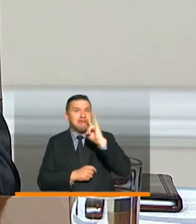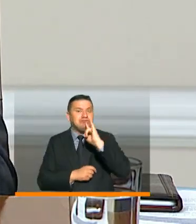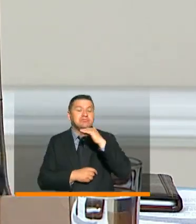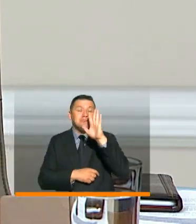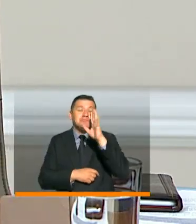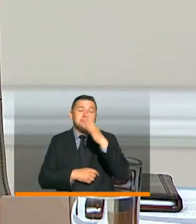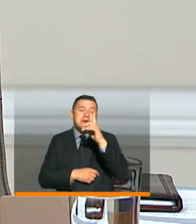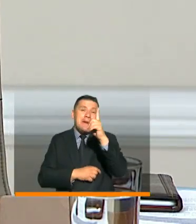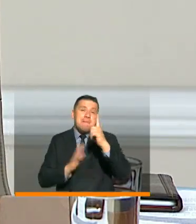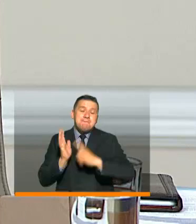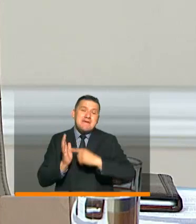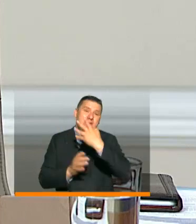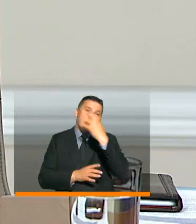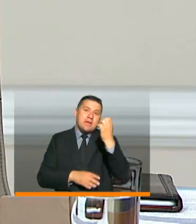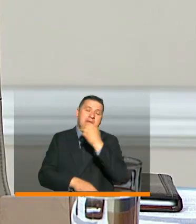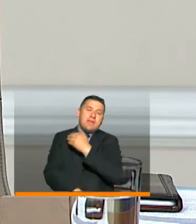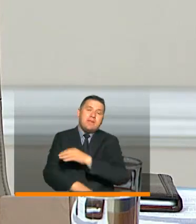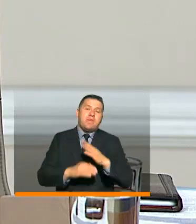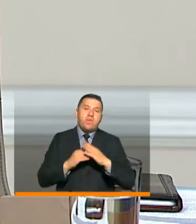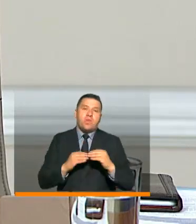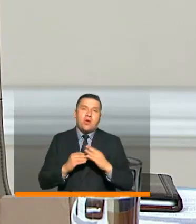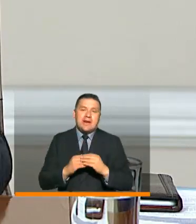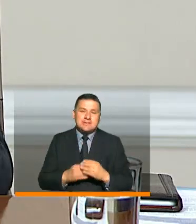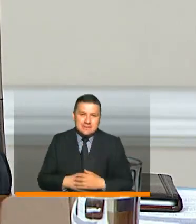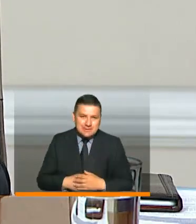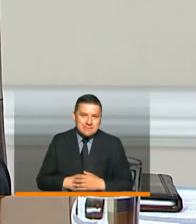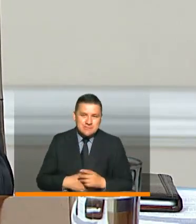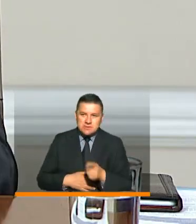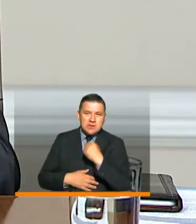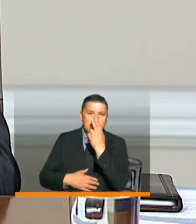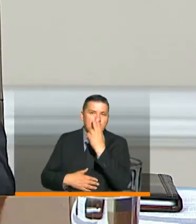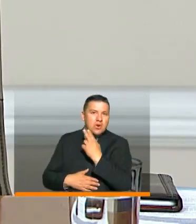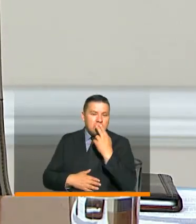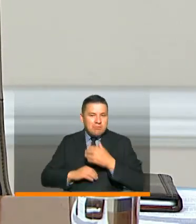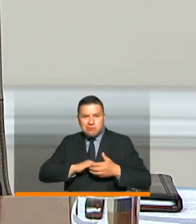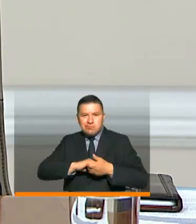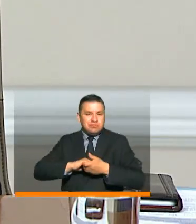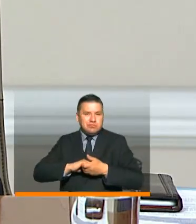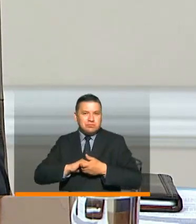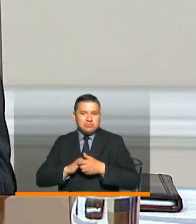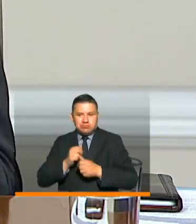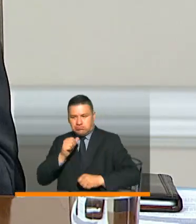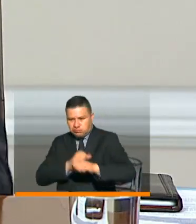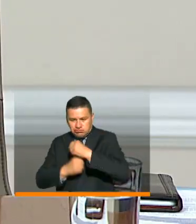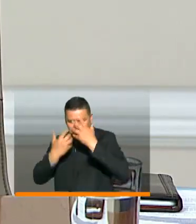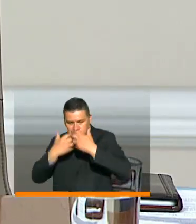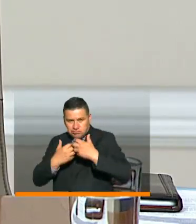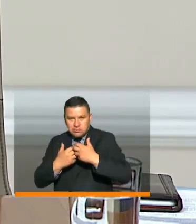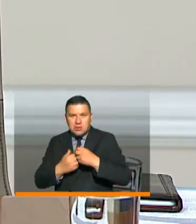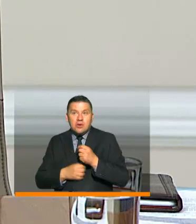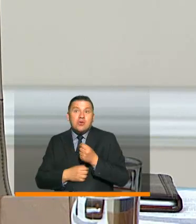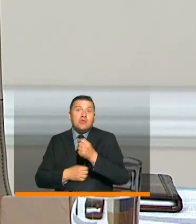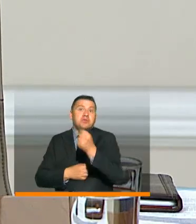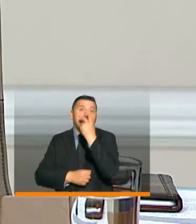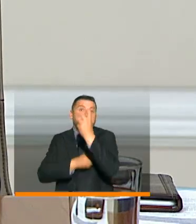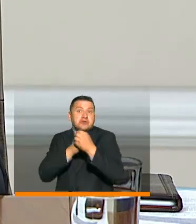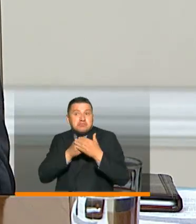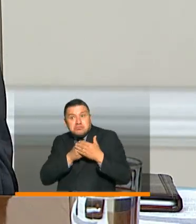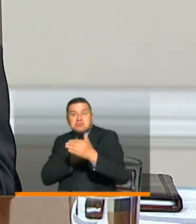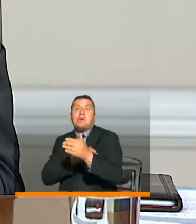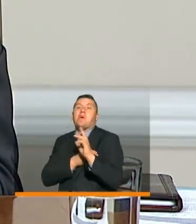más de 1.400 millones de dólares. Nuestro compromiso de la mano del sector productivo es que en los próximos